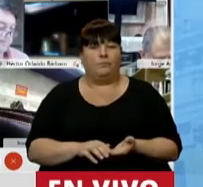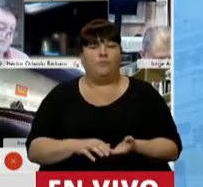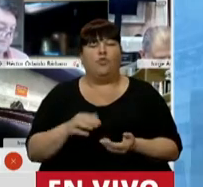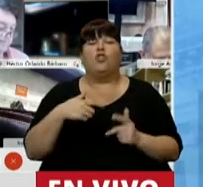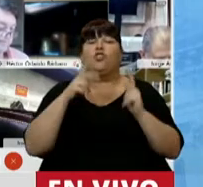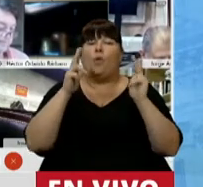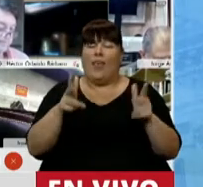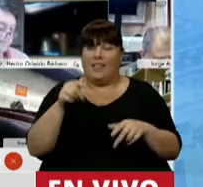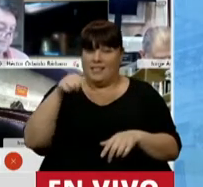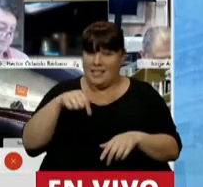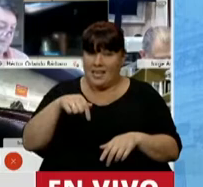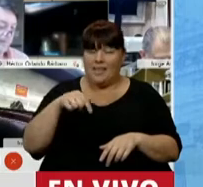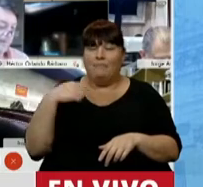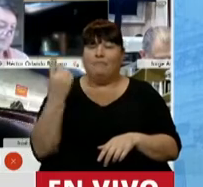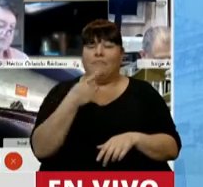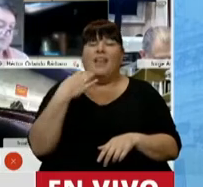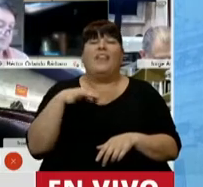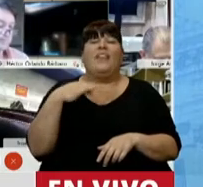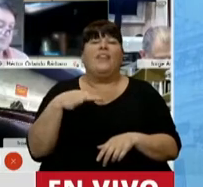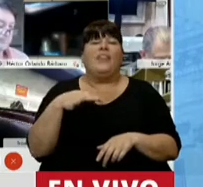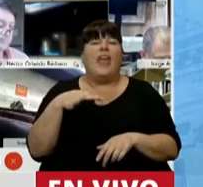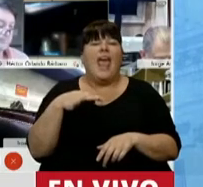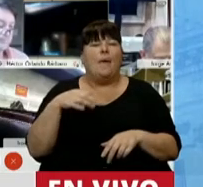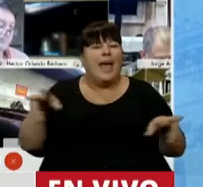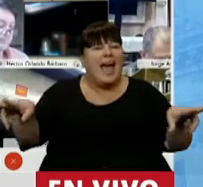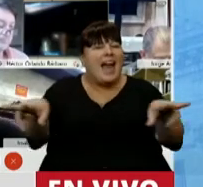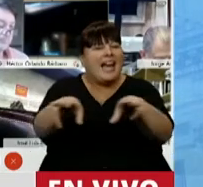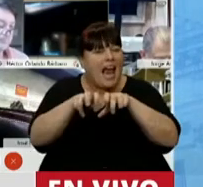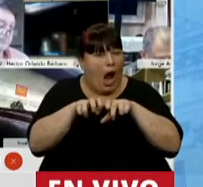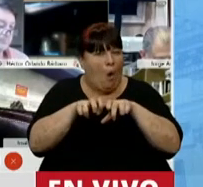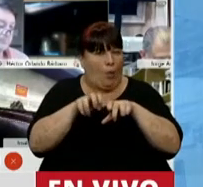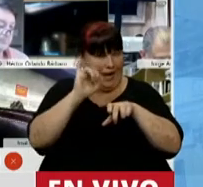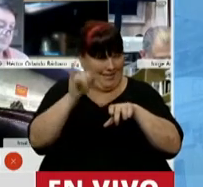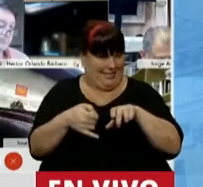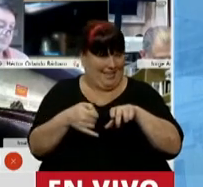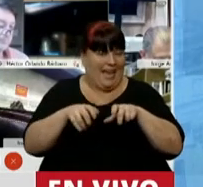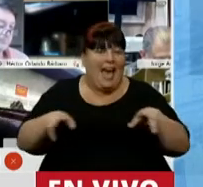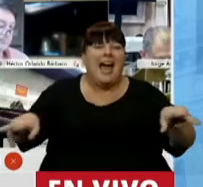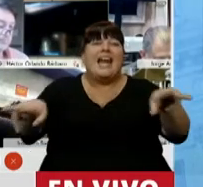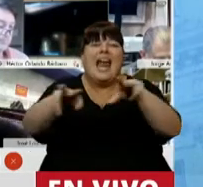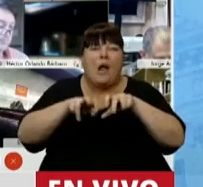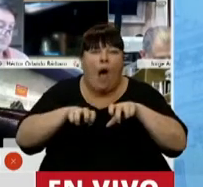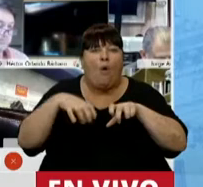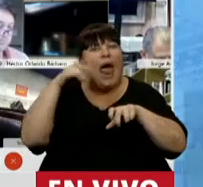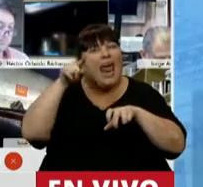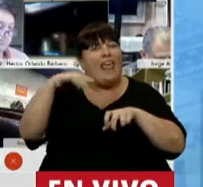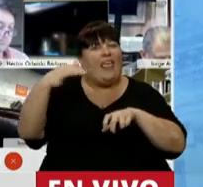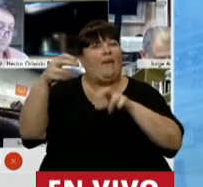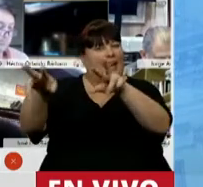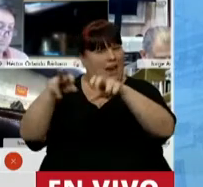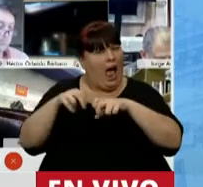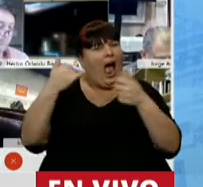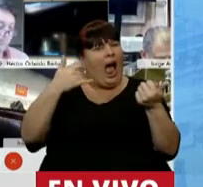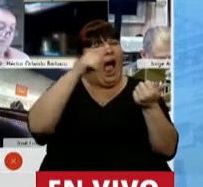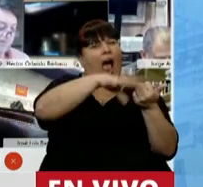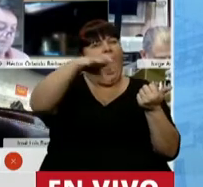yo quiero decir que acá lo que tendrían es que recaudar, y recaudar donde tienen que recaudar. Y hay